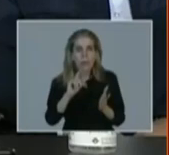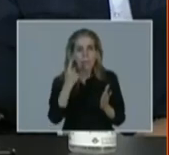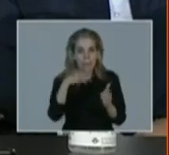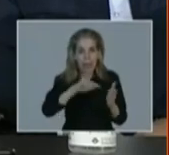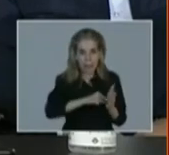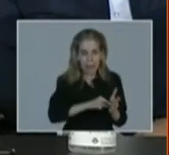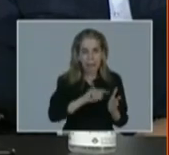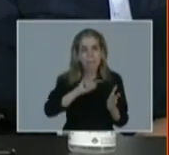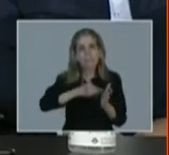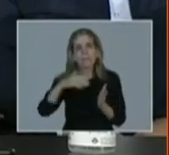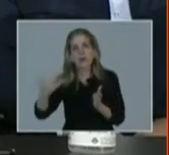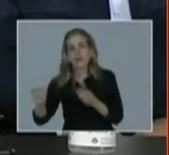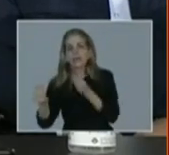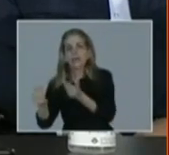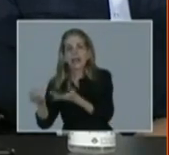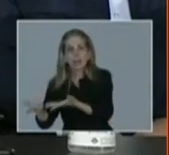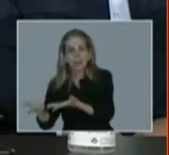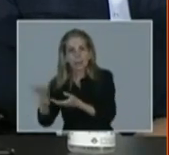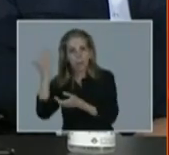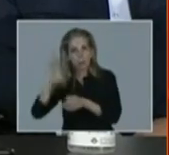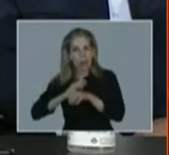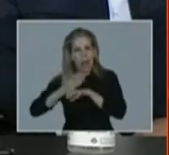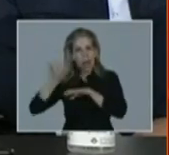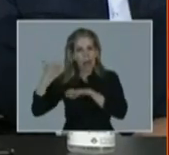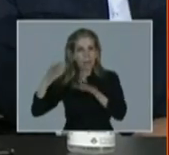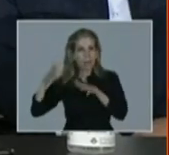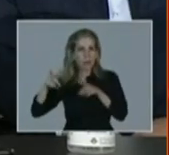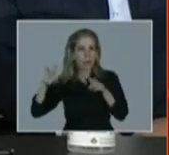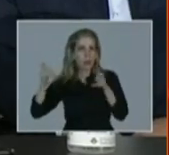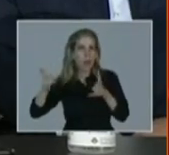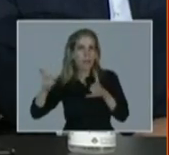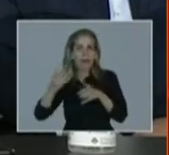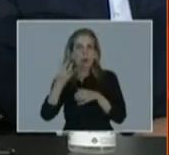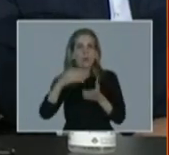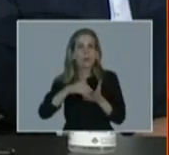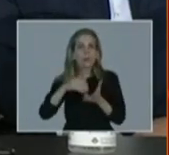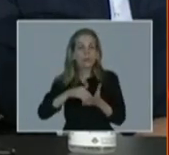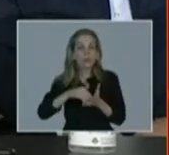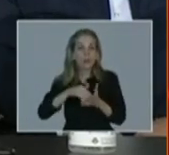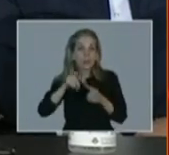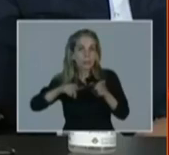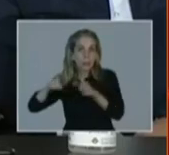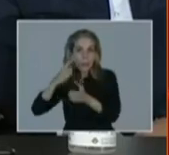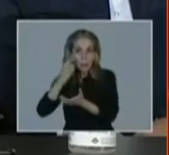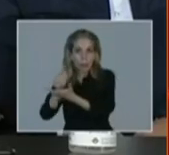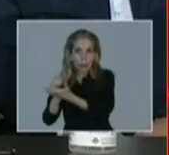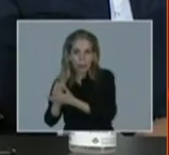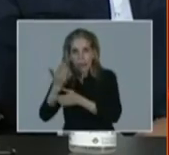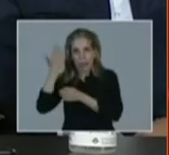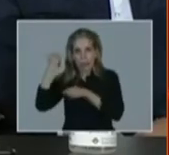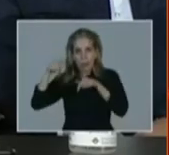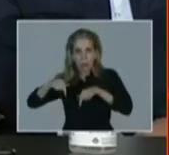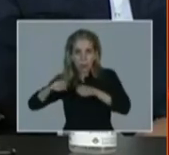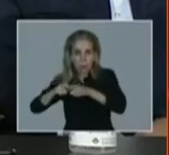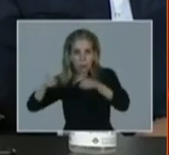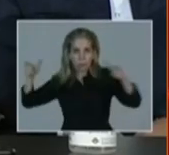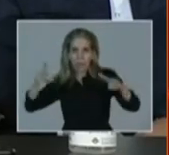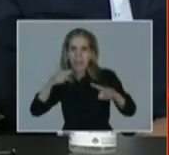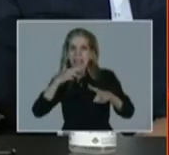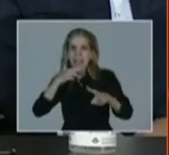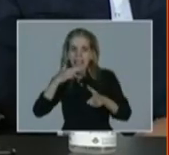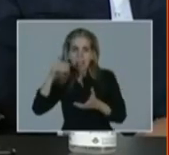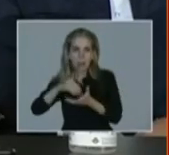los que viven opulento en la capital, lo que no dice que ella no vive en La Matanza, ¿no? Ninguno de ellos. Lázaro Báez anoche no